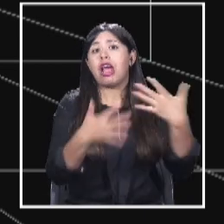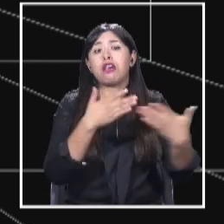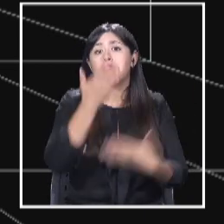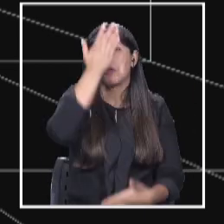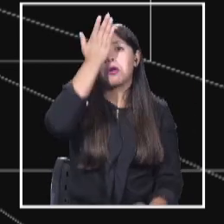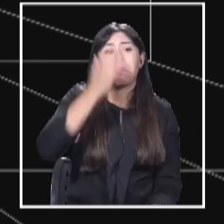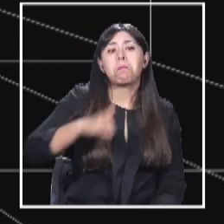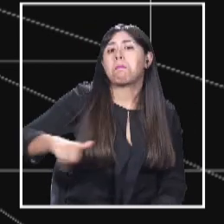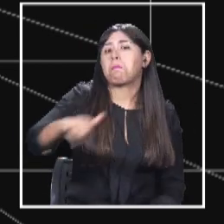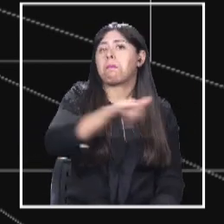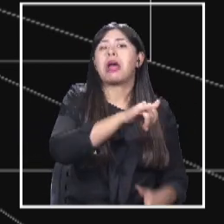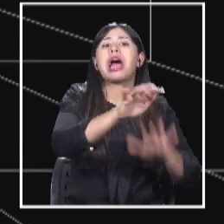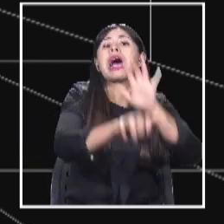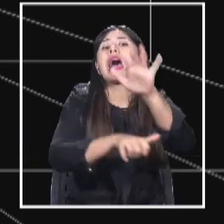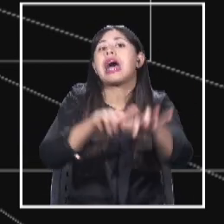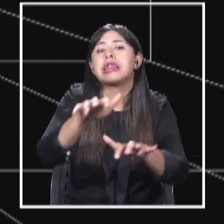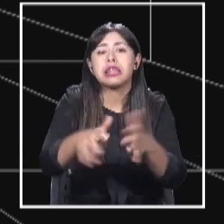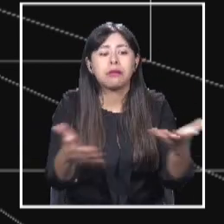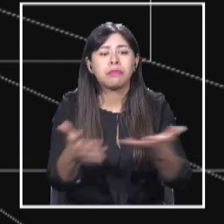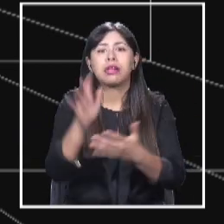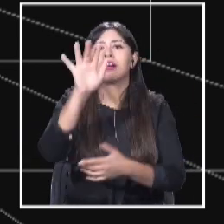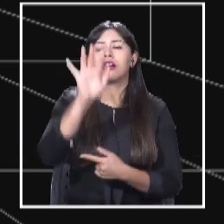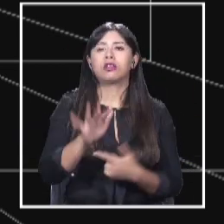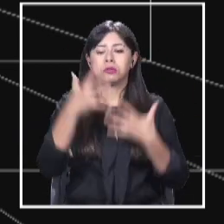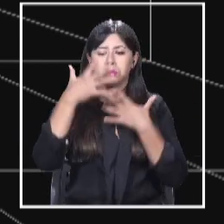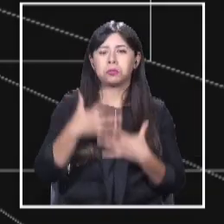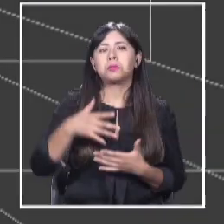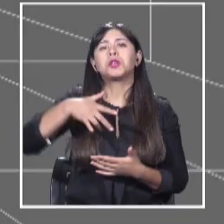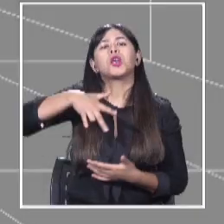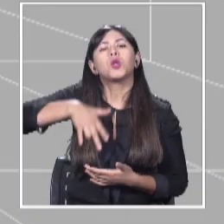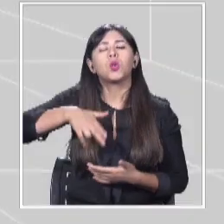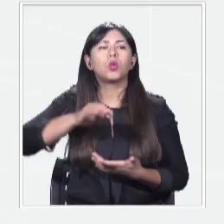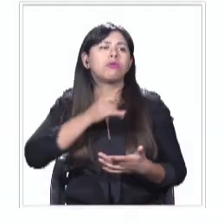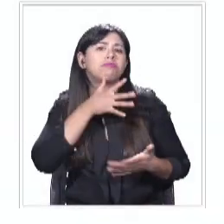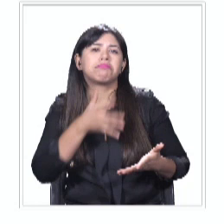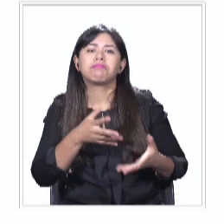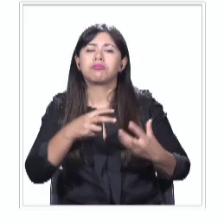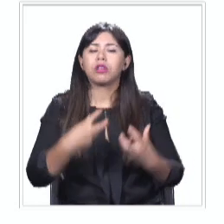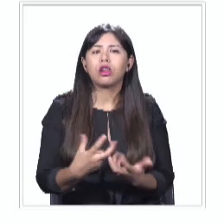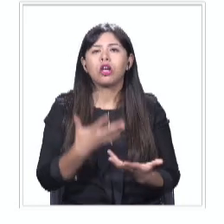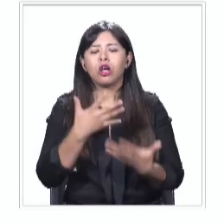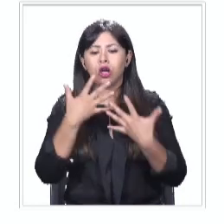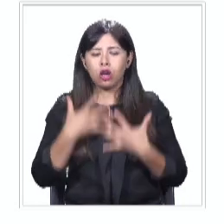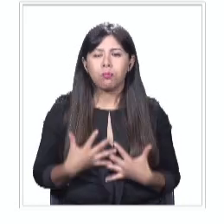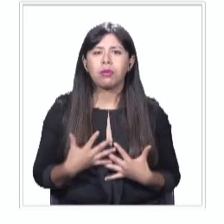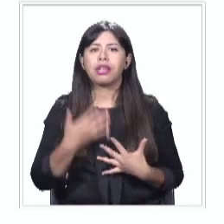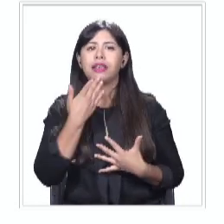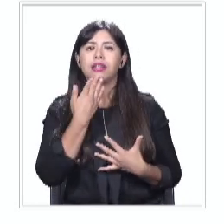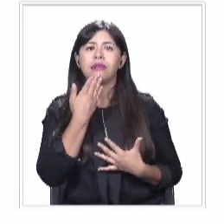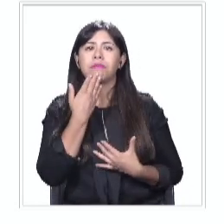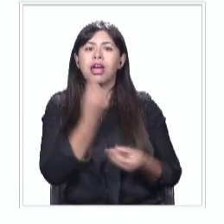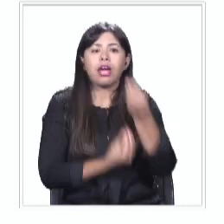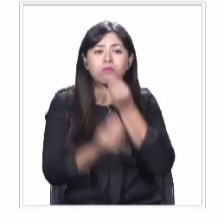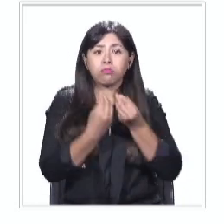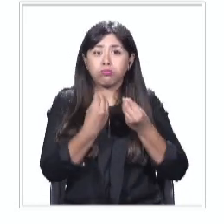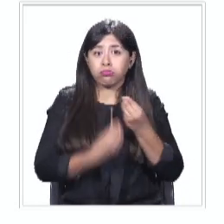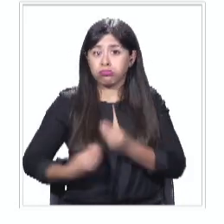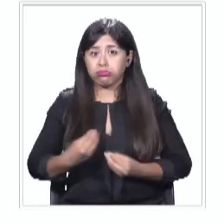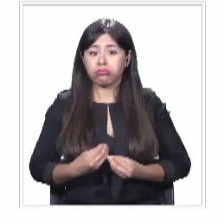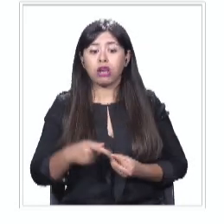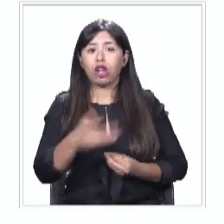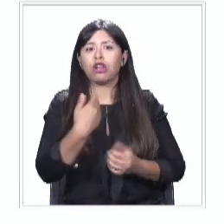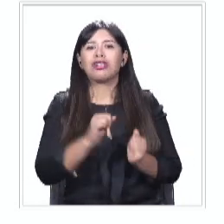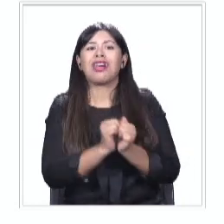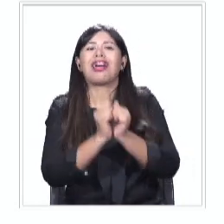nuestras características físicas, sería nuestra anatomía, nuestro aspecto, nuestro metabolismo, todos esos rasgos con los que nos adaptamos